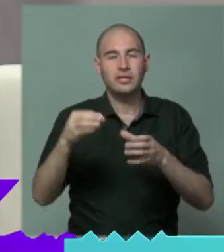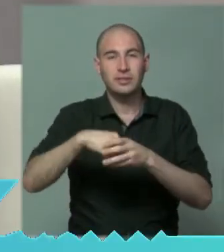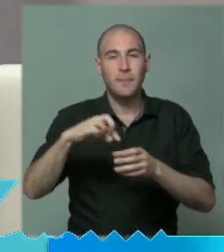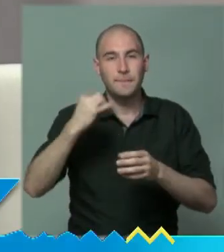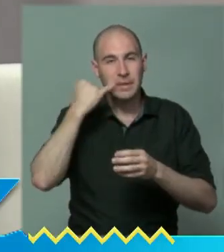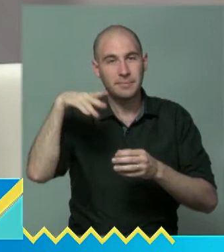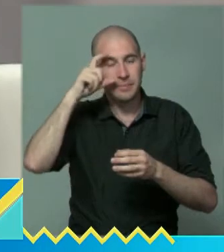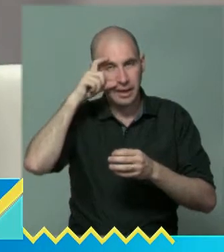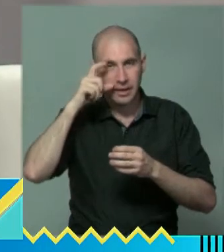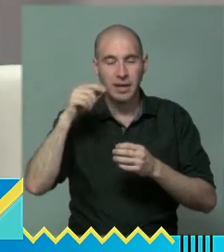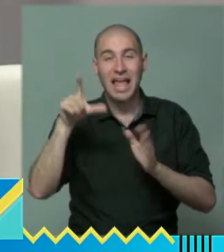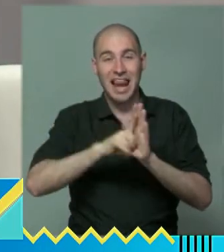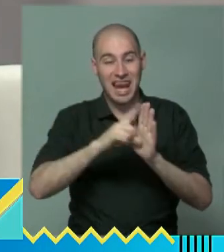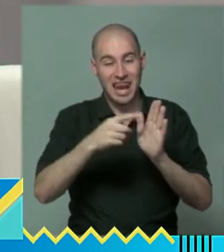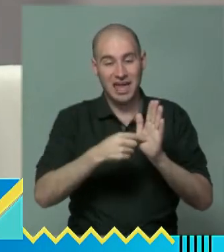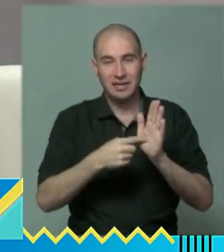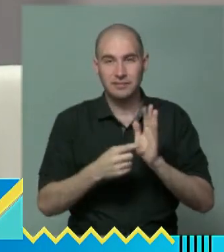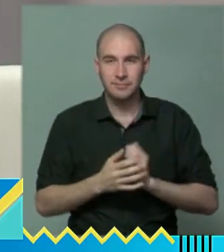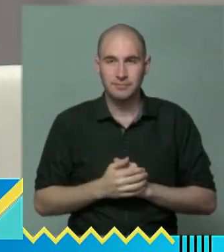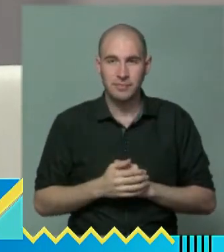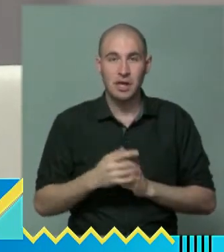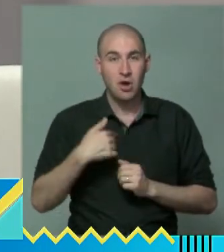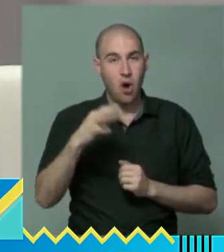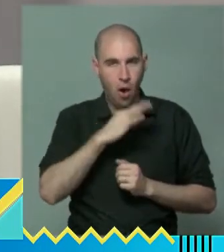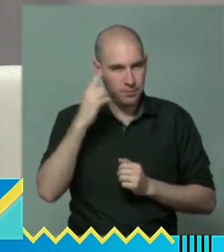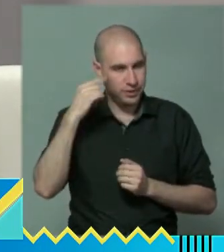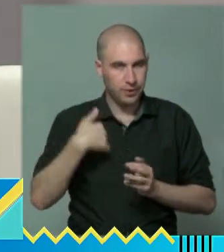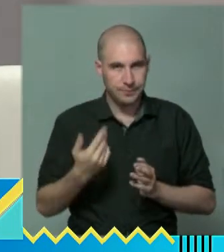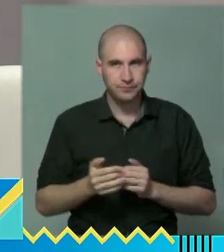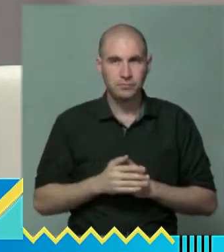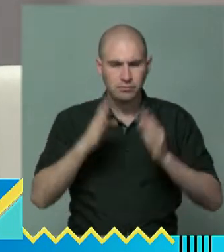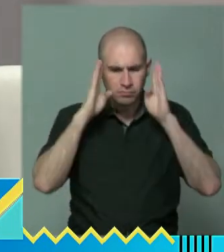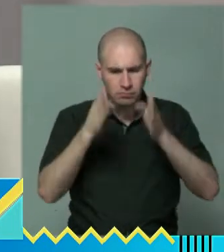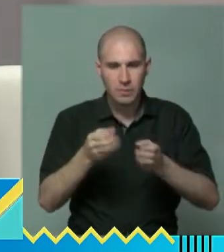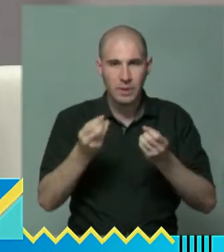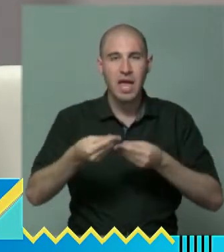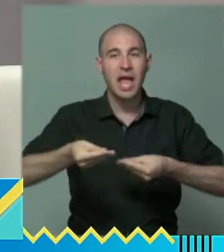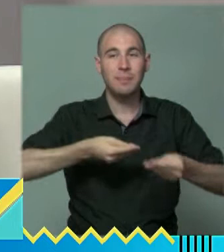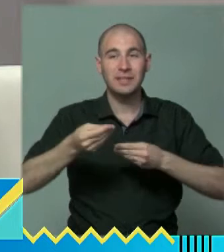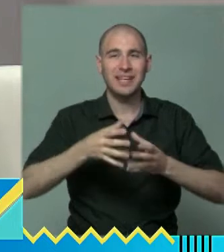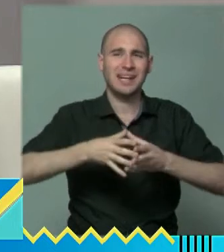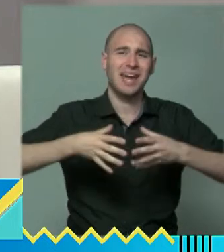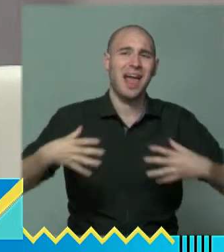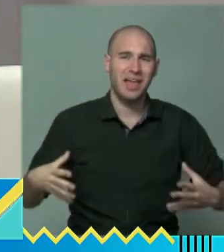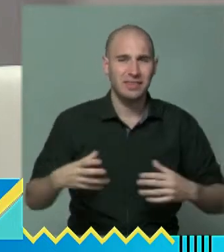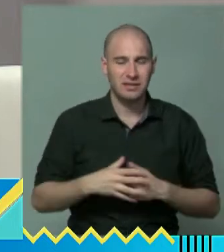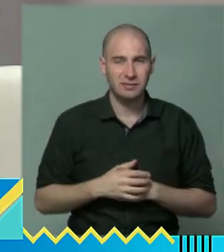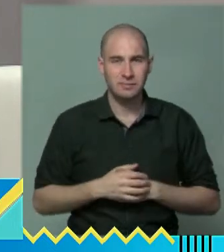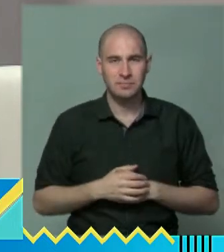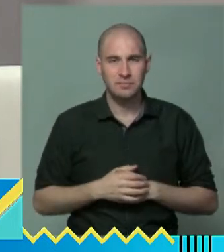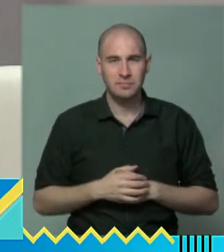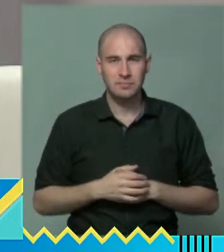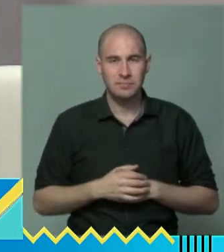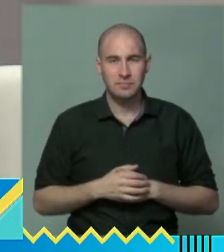pymes. Claro. Esta ley, a mi modo de ver, está pensada a empresas mucho más grandes,